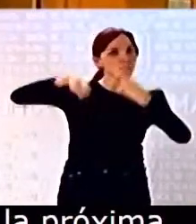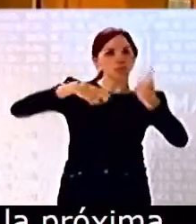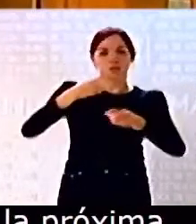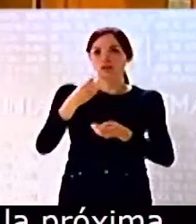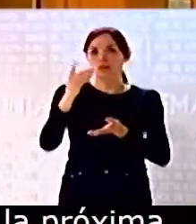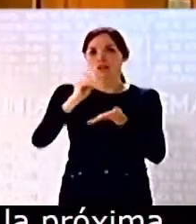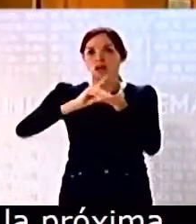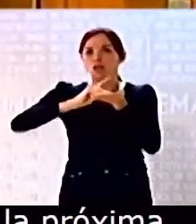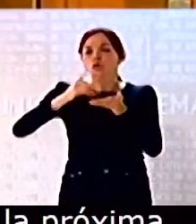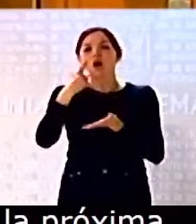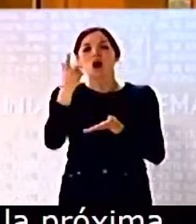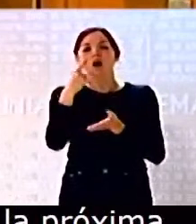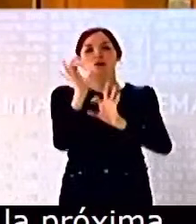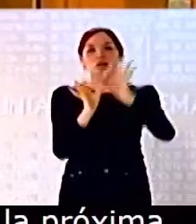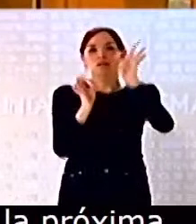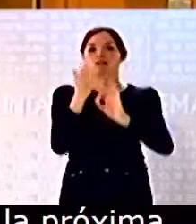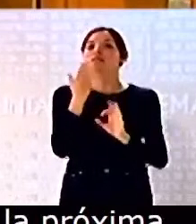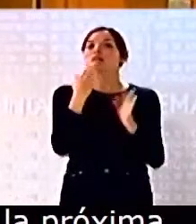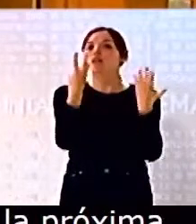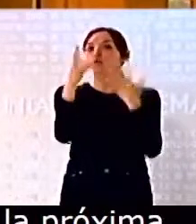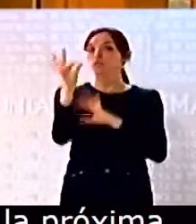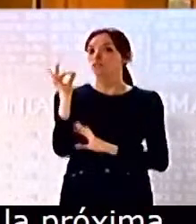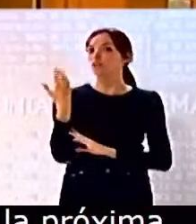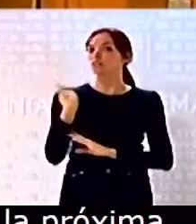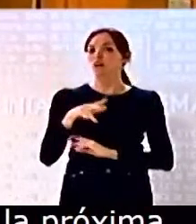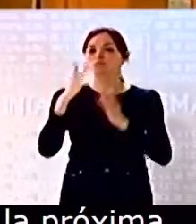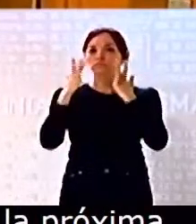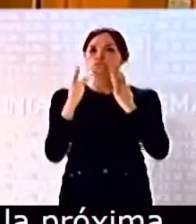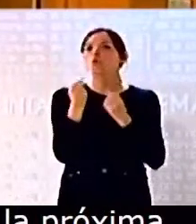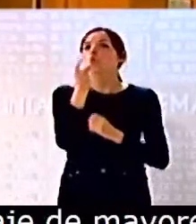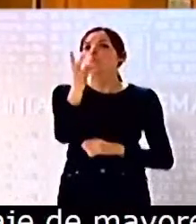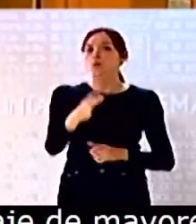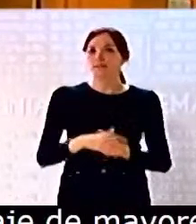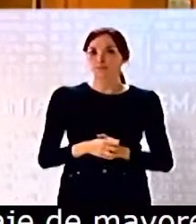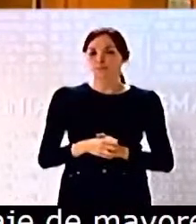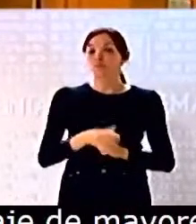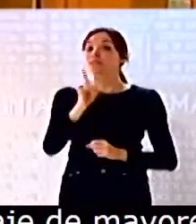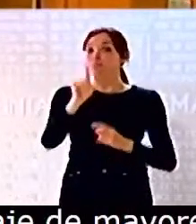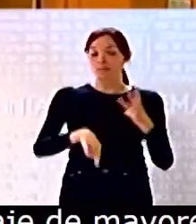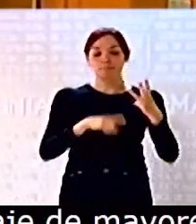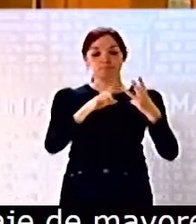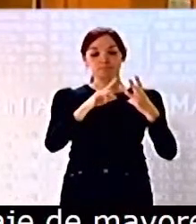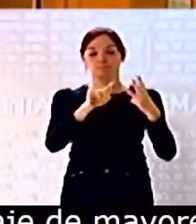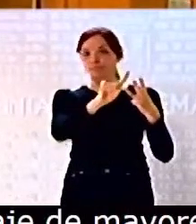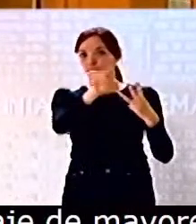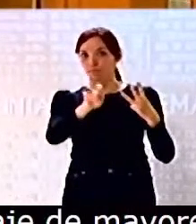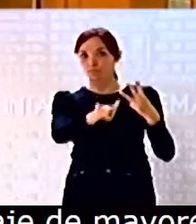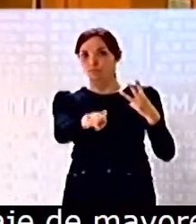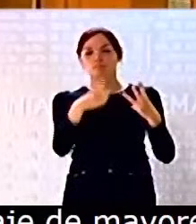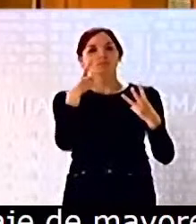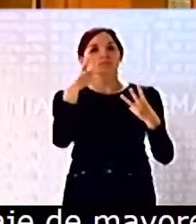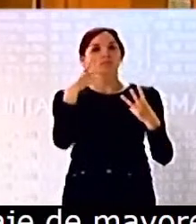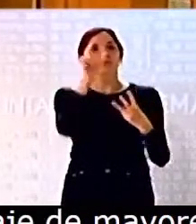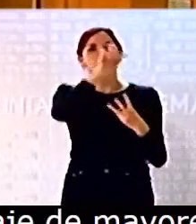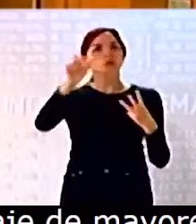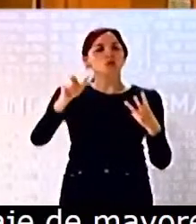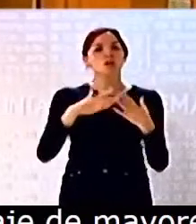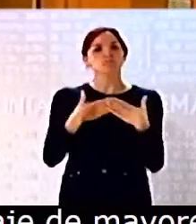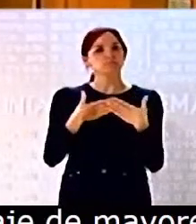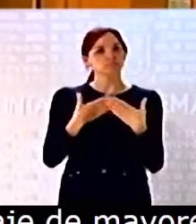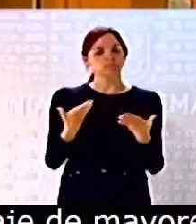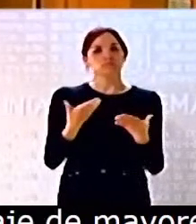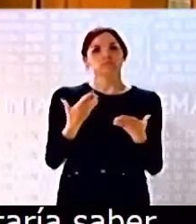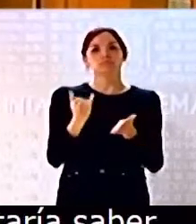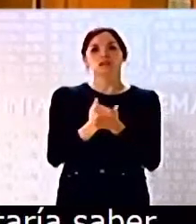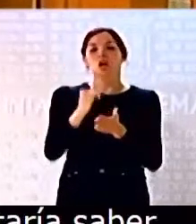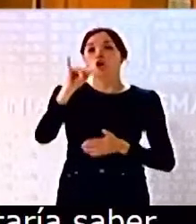del porcentaje de mayores de 80 años que están ya vacunados. Y también me gustaría saber cuántas personas se vacunarían con la vacuna de